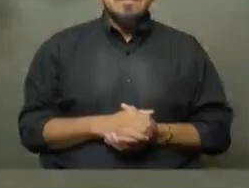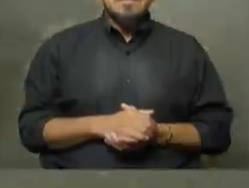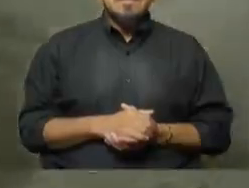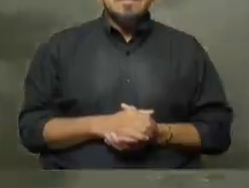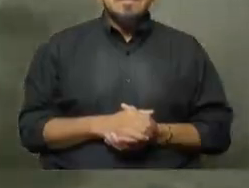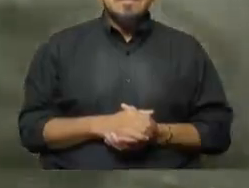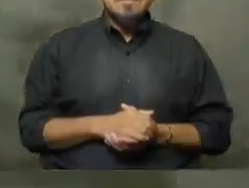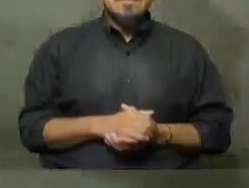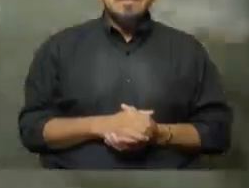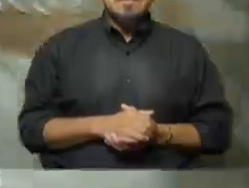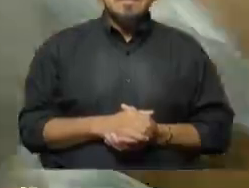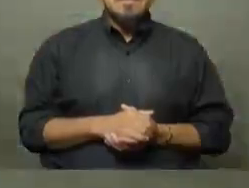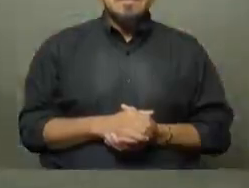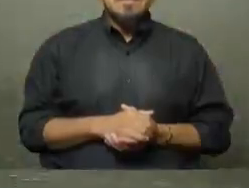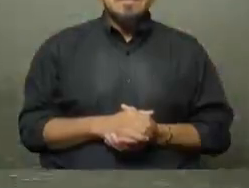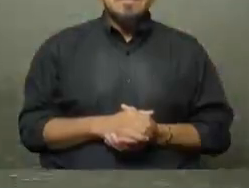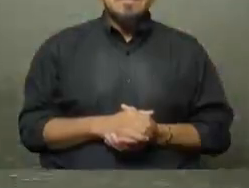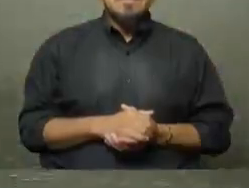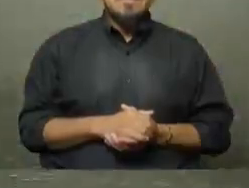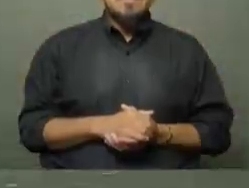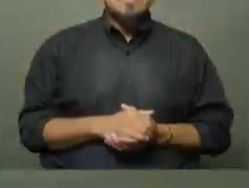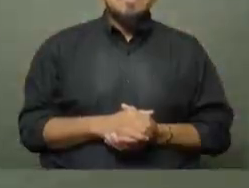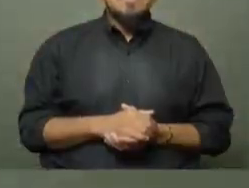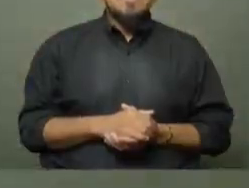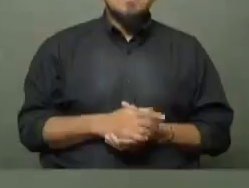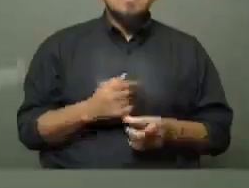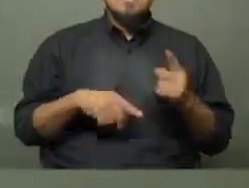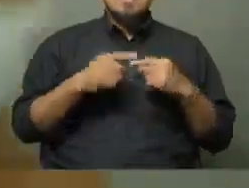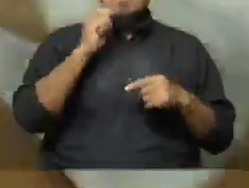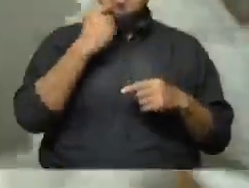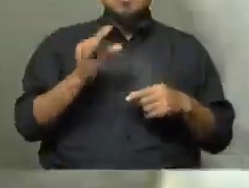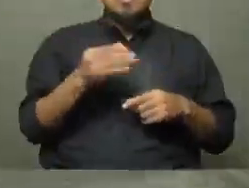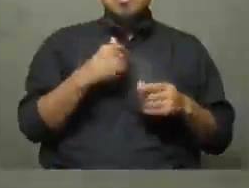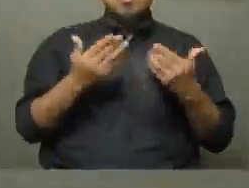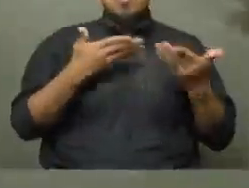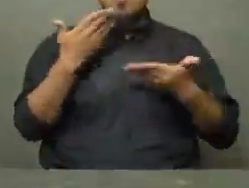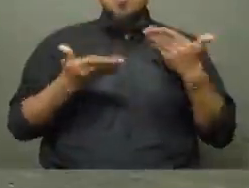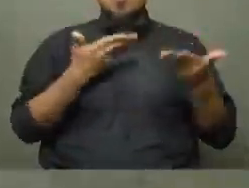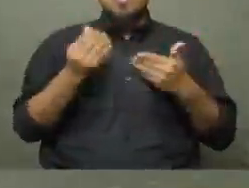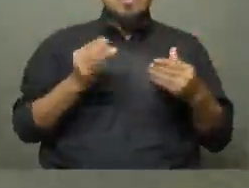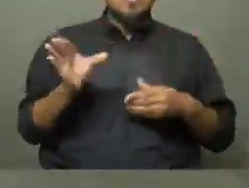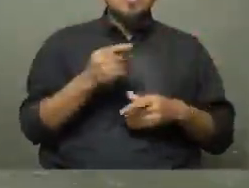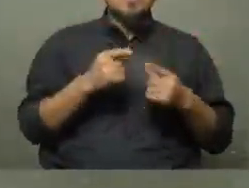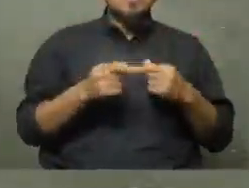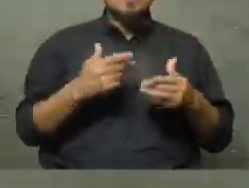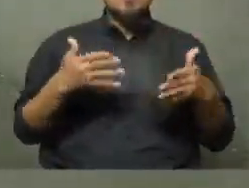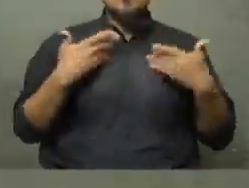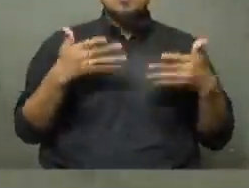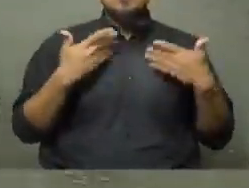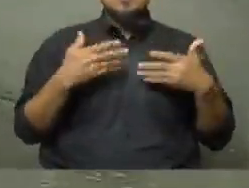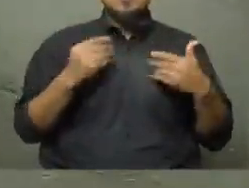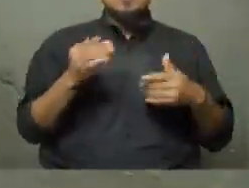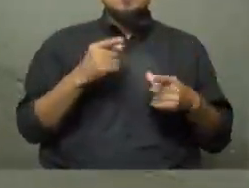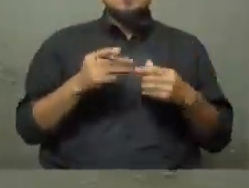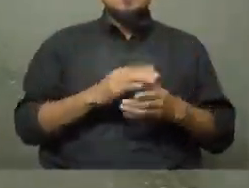dice? Los murgas, los parodistas, todo. Carnaval me encanta. Porque bien. Es alegría, nos hace vivir.